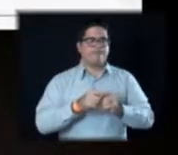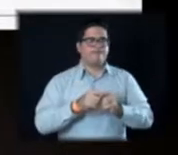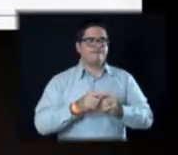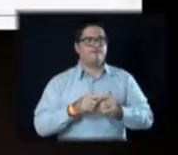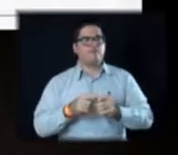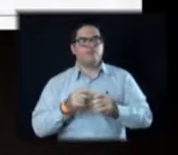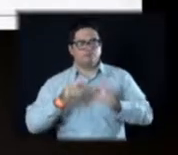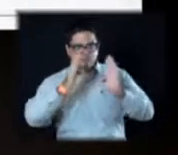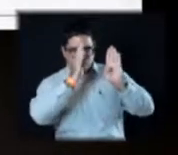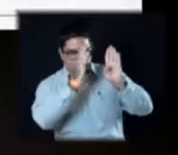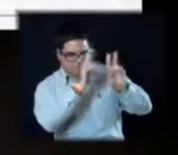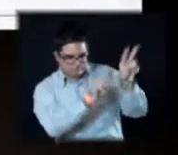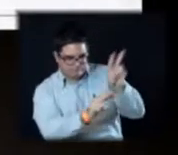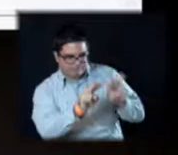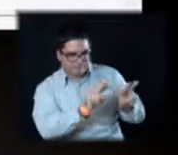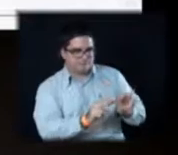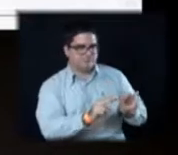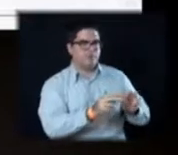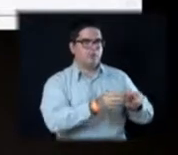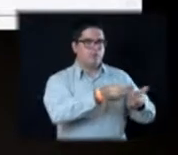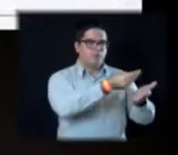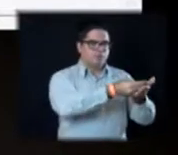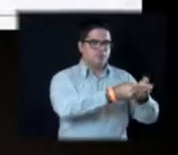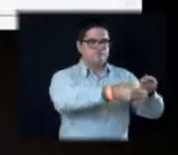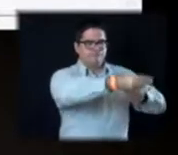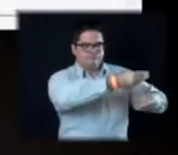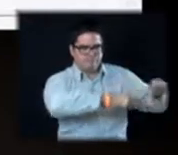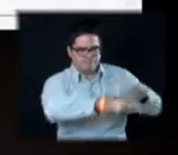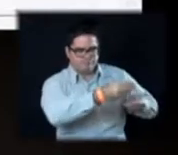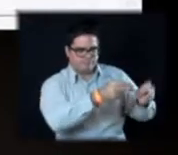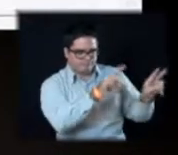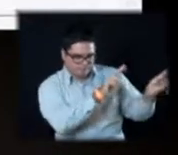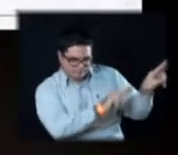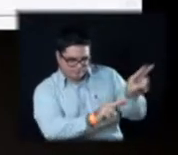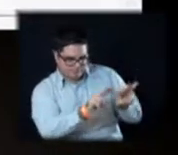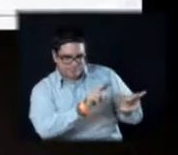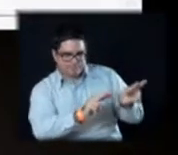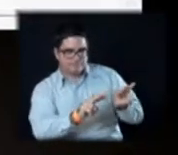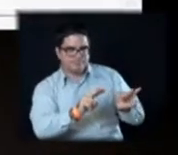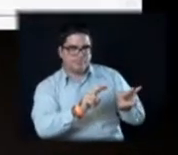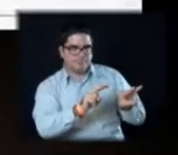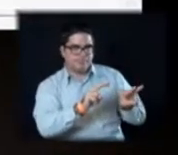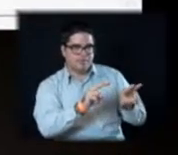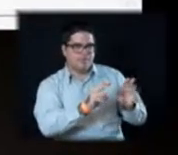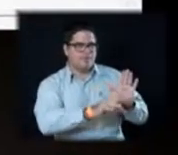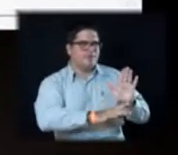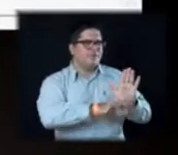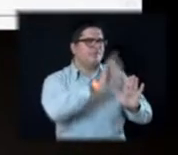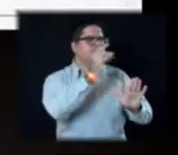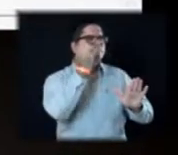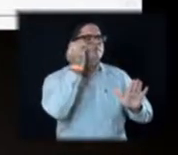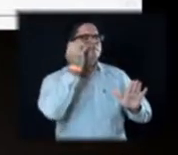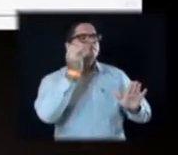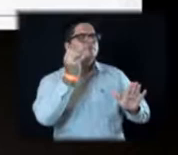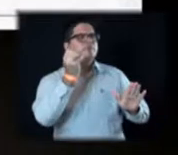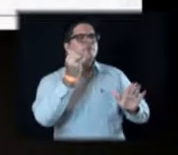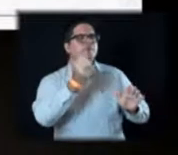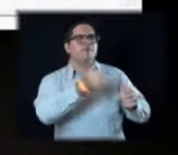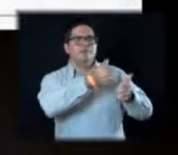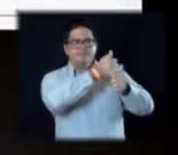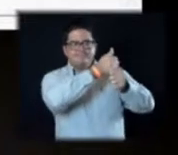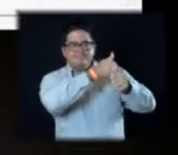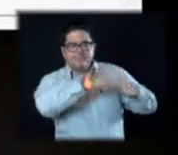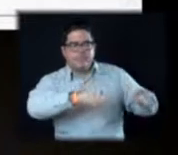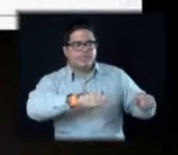o no restrictiva de los fondos que fluyen en las distintas cuentas. Una vez se haga esto, vamos a tratar de identificar cualquier exceso